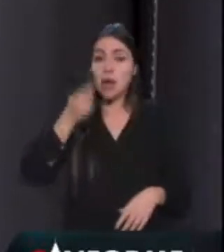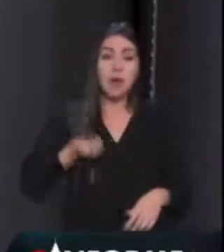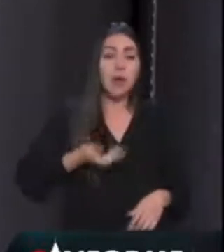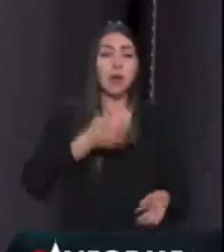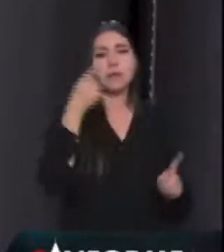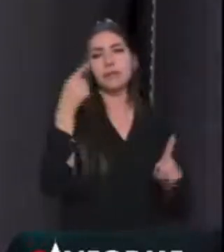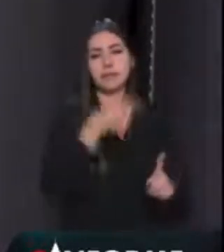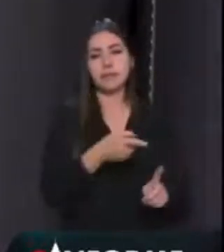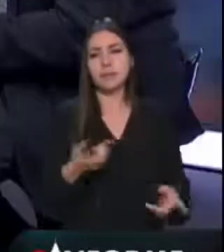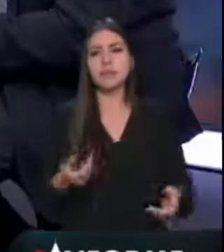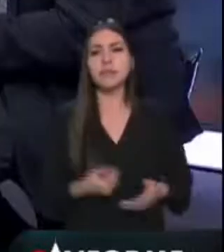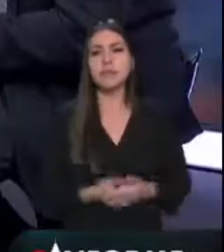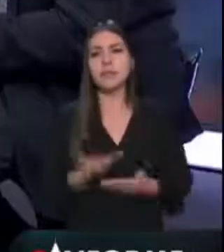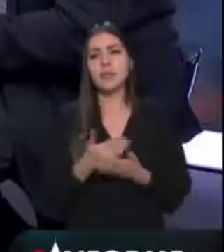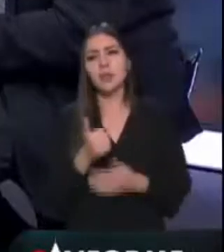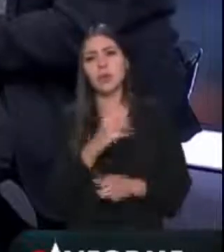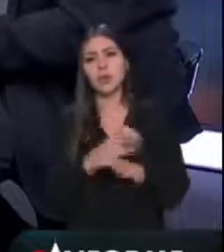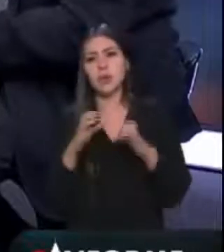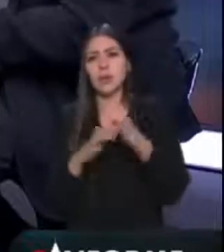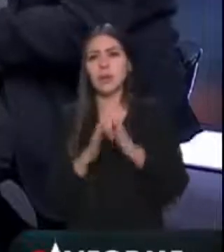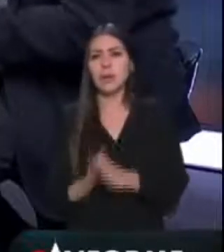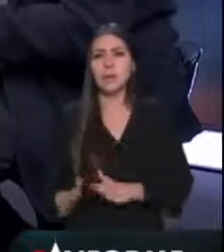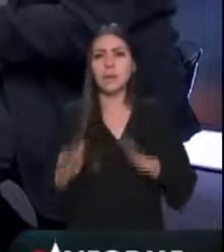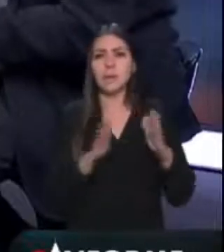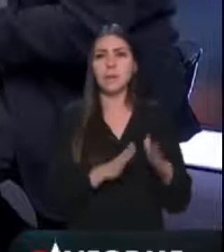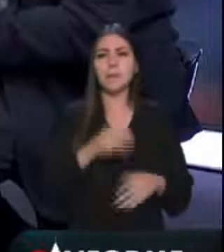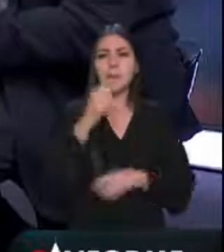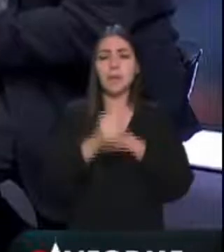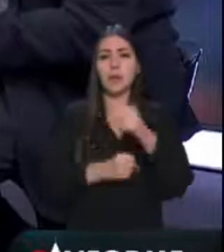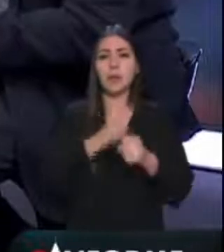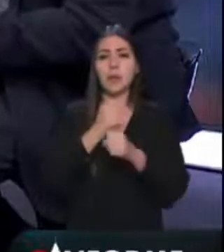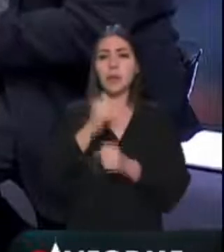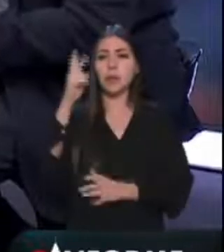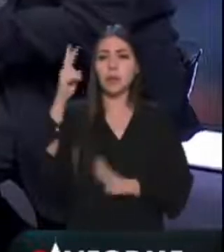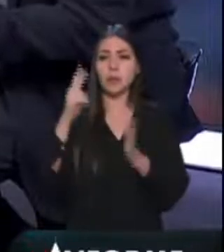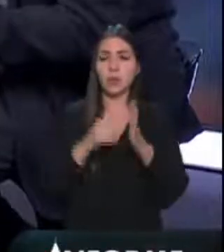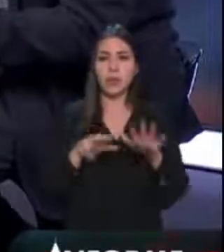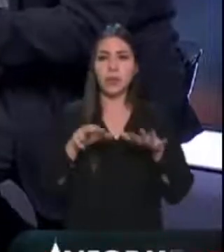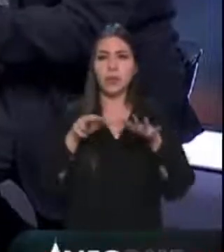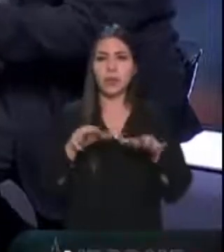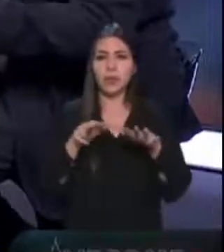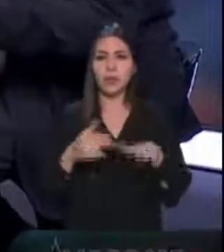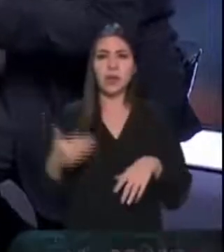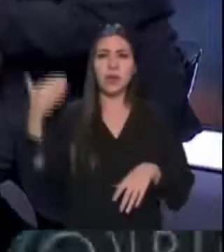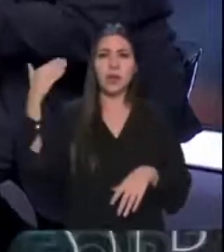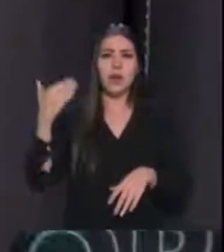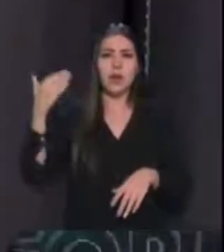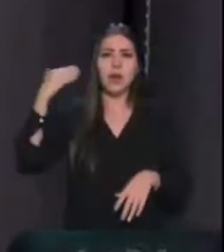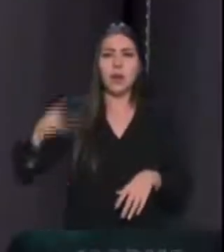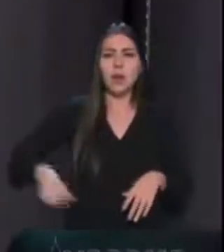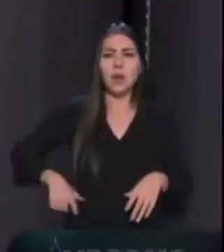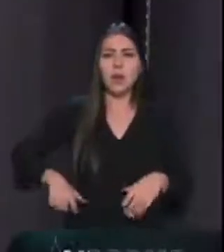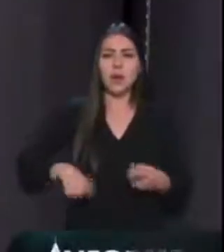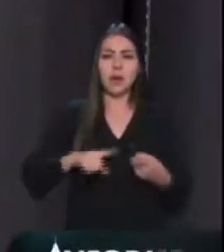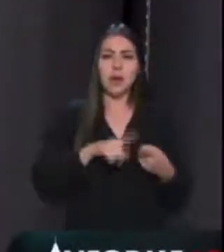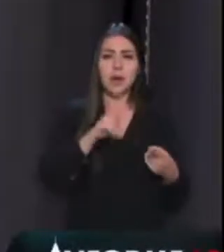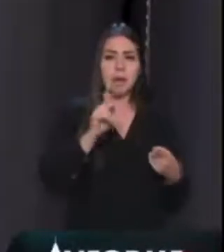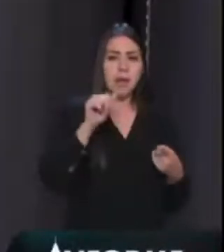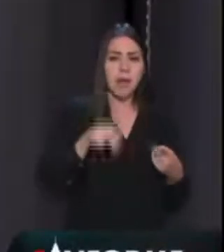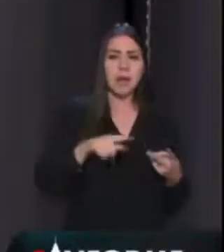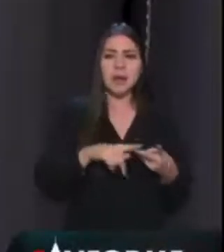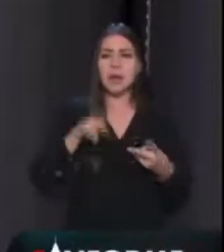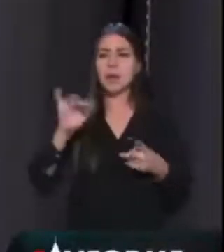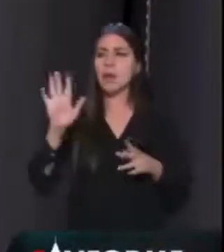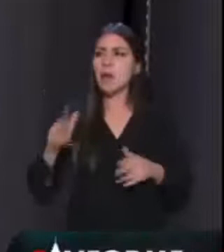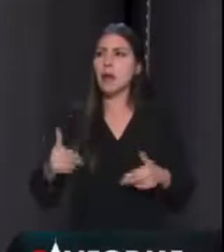En 2018, ¿cuál fue la herencia que dejaron los gobiernos del PAN y del PRI? Porque parece ser que hoy